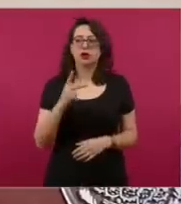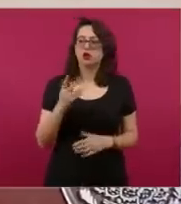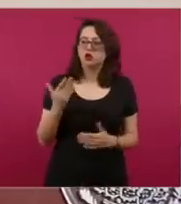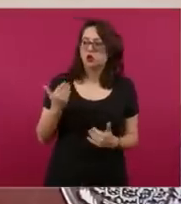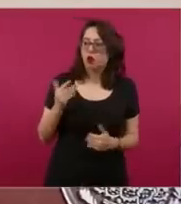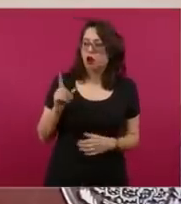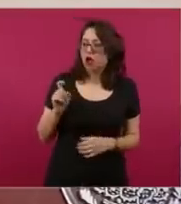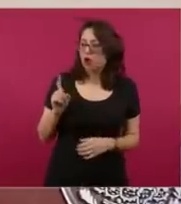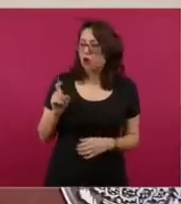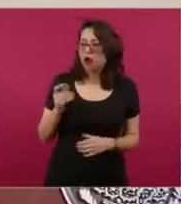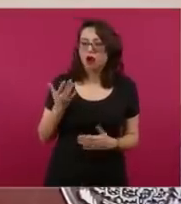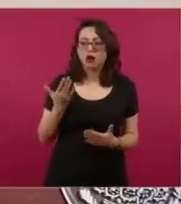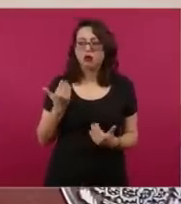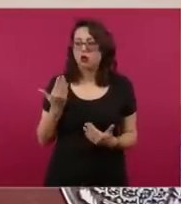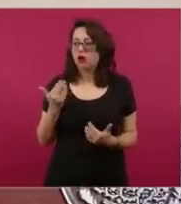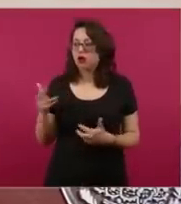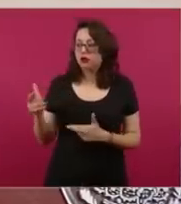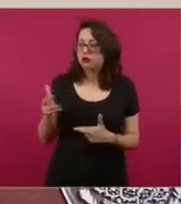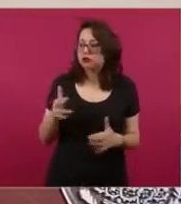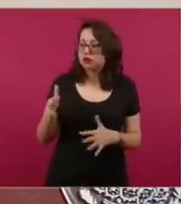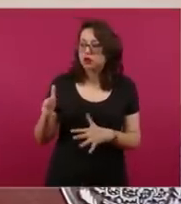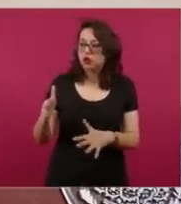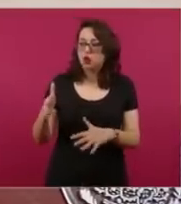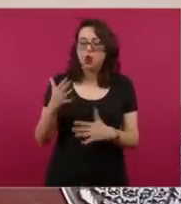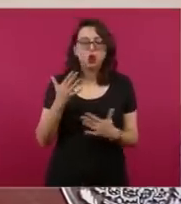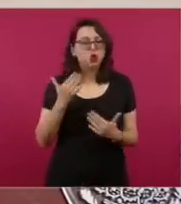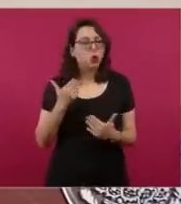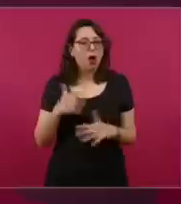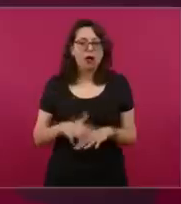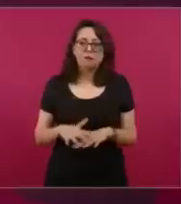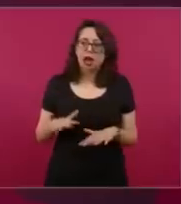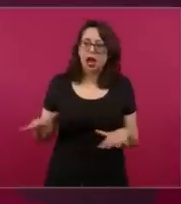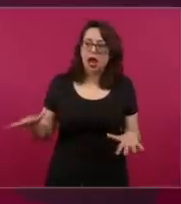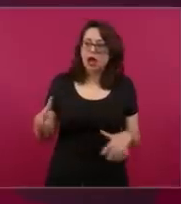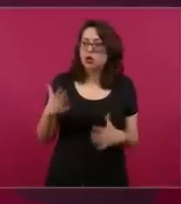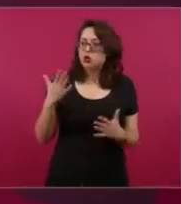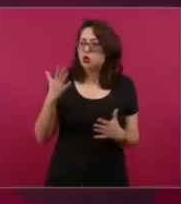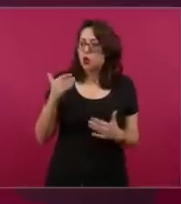ni hay lagunas, ni hay mares, ni hay peces.